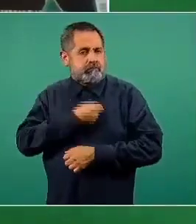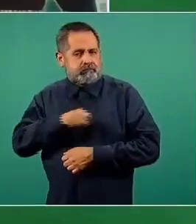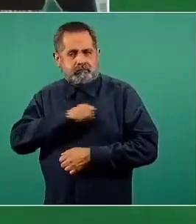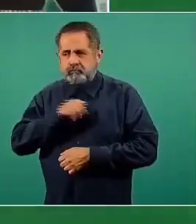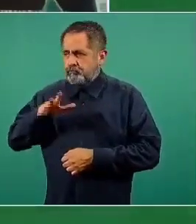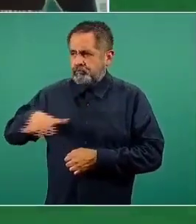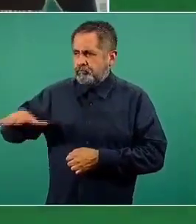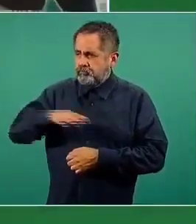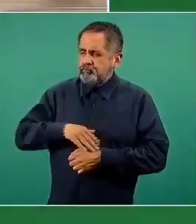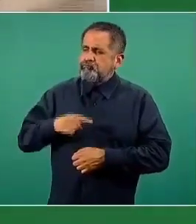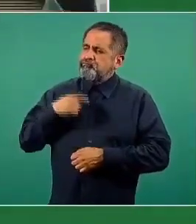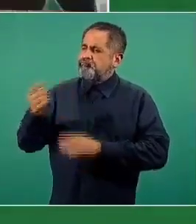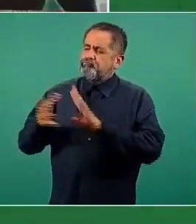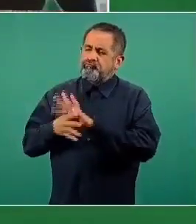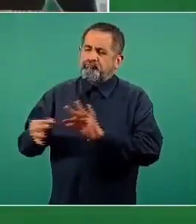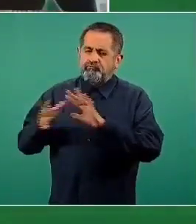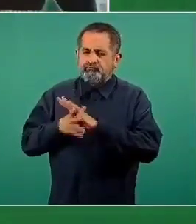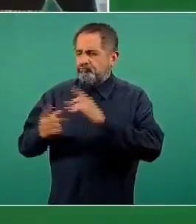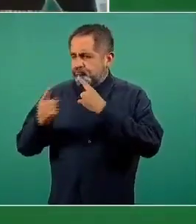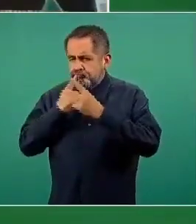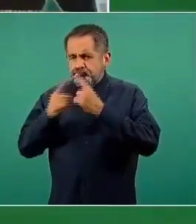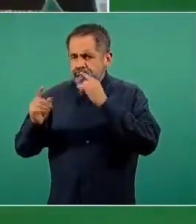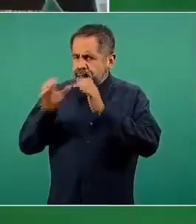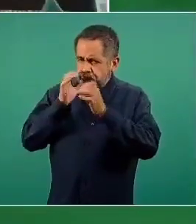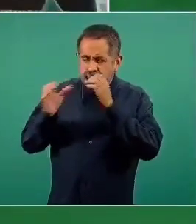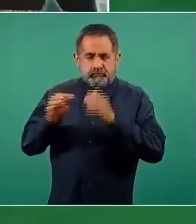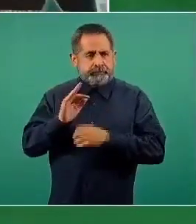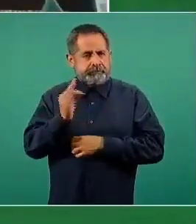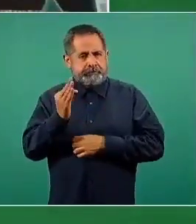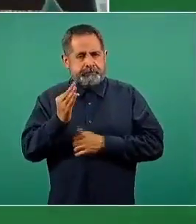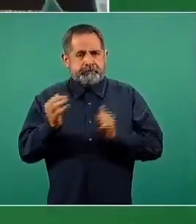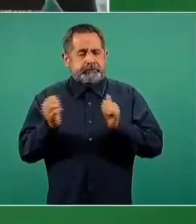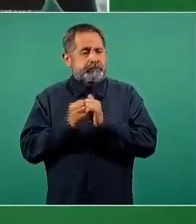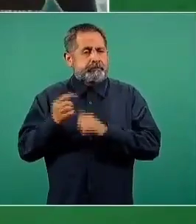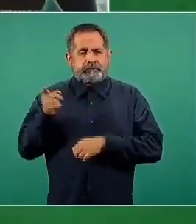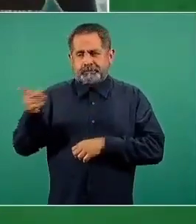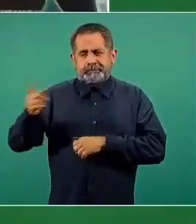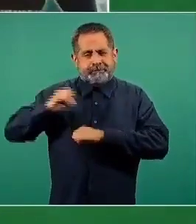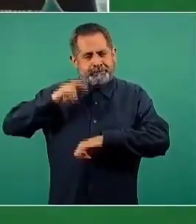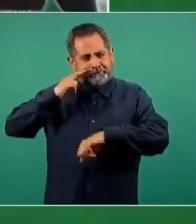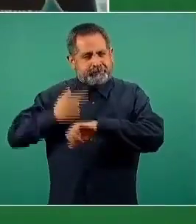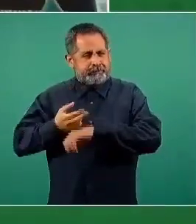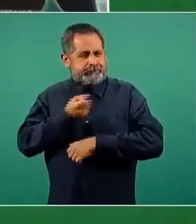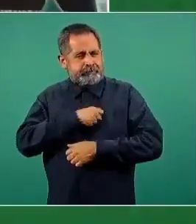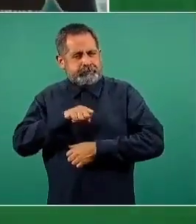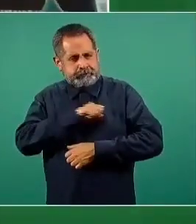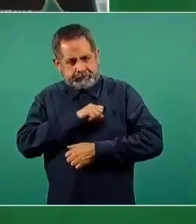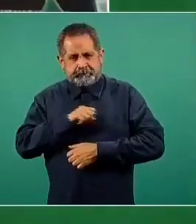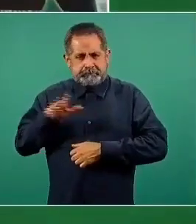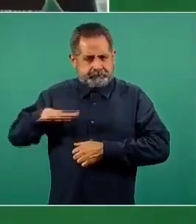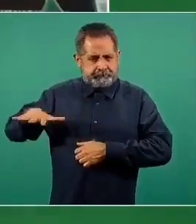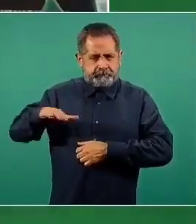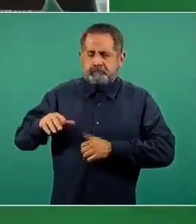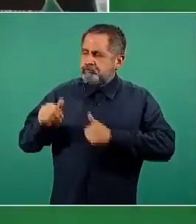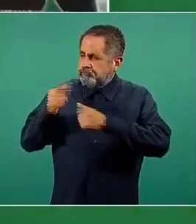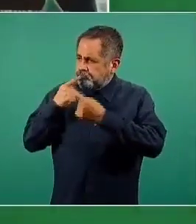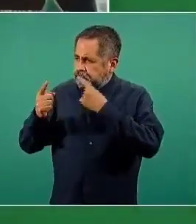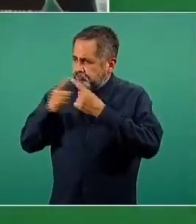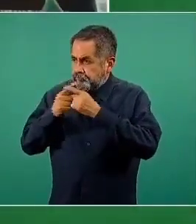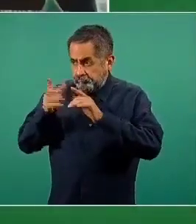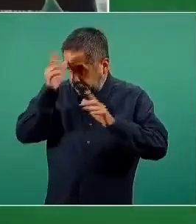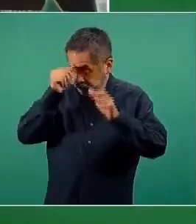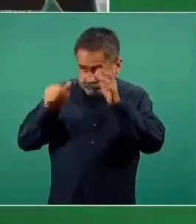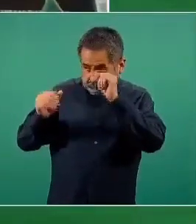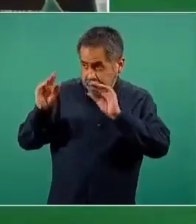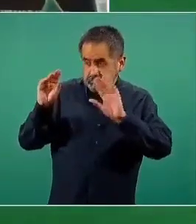febrero, tuvimos un diálogo después de febrero con el sector salud para llegar después a un